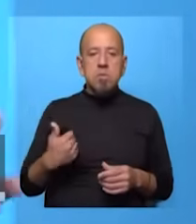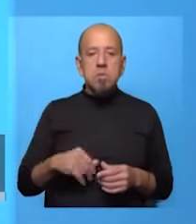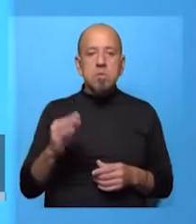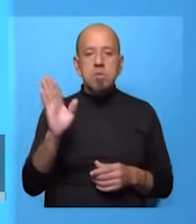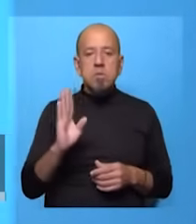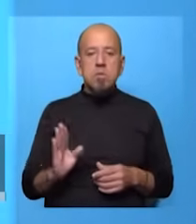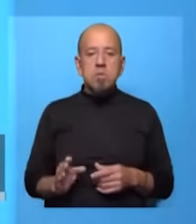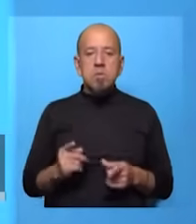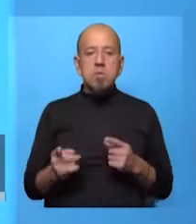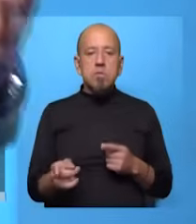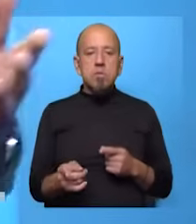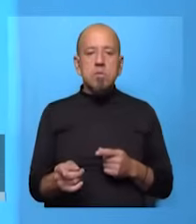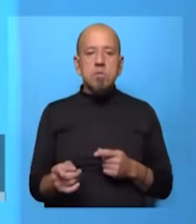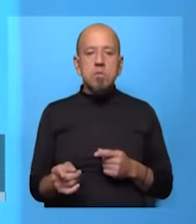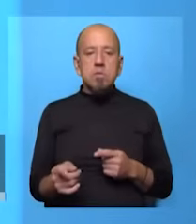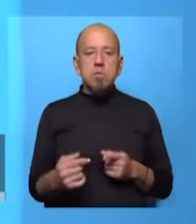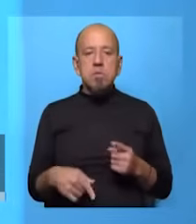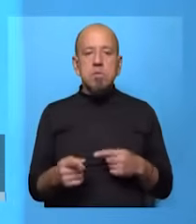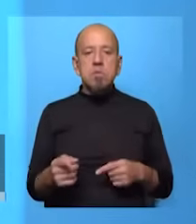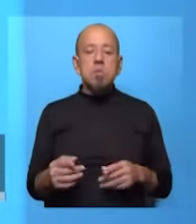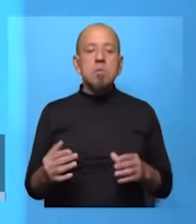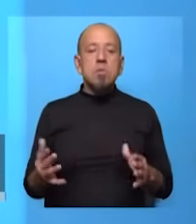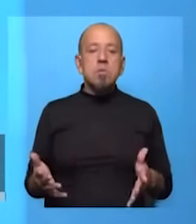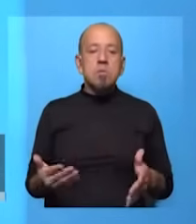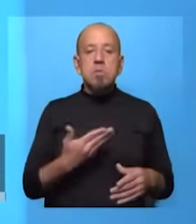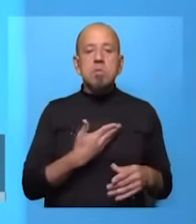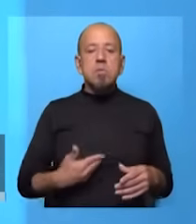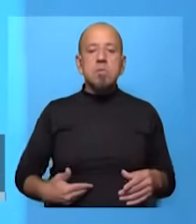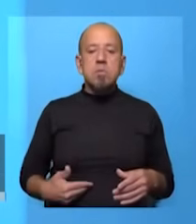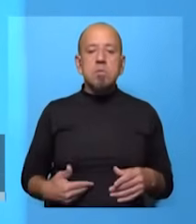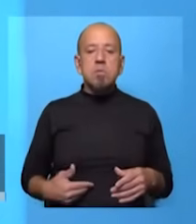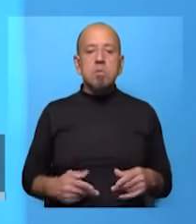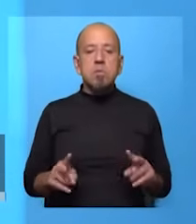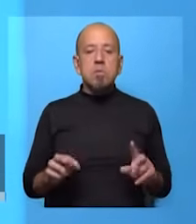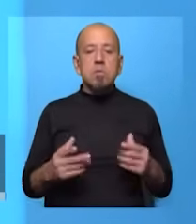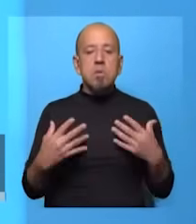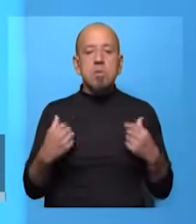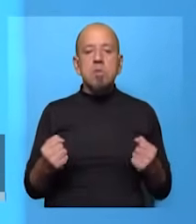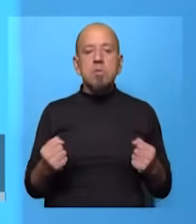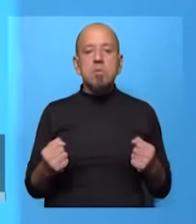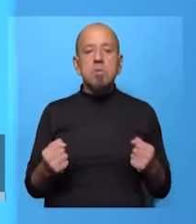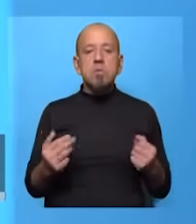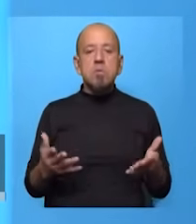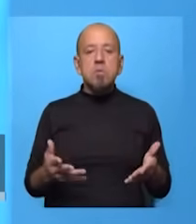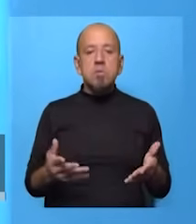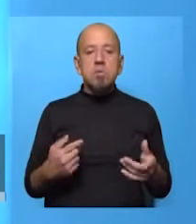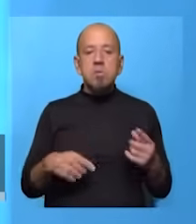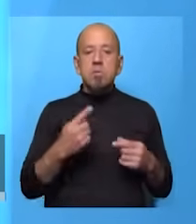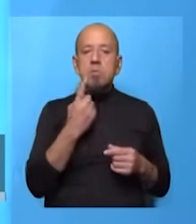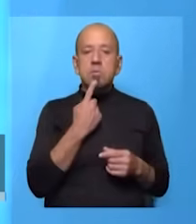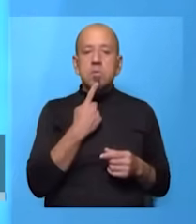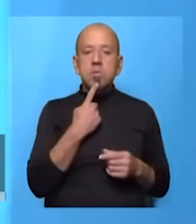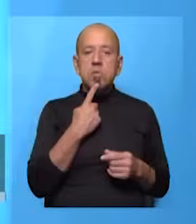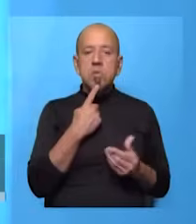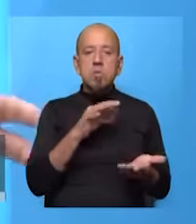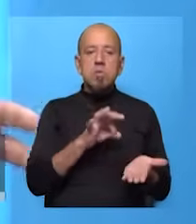Uruguay más o menos la llevó adelante qué es lo que pasó al gobierno el punto de vista sanitario este tuvo una buena política se apoyó en el sistema